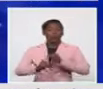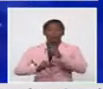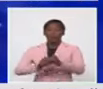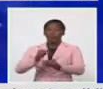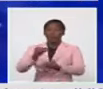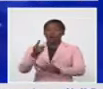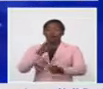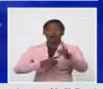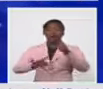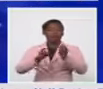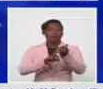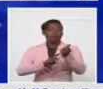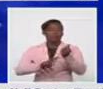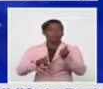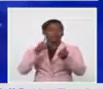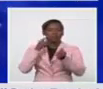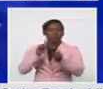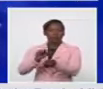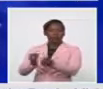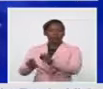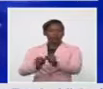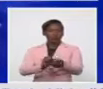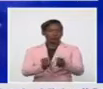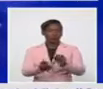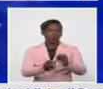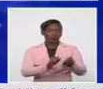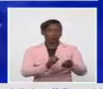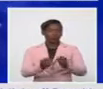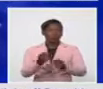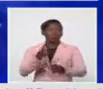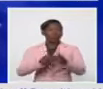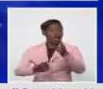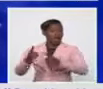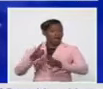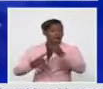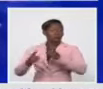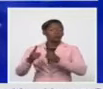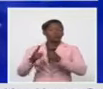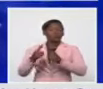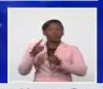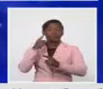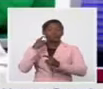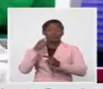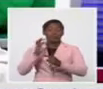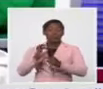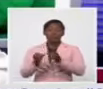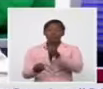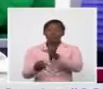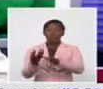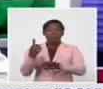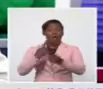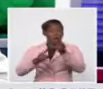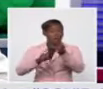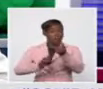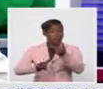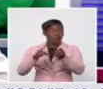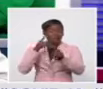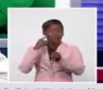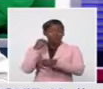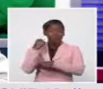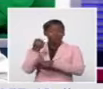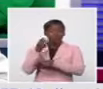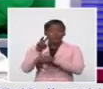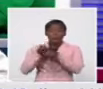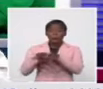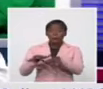logra un control. Incluso algunos que han tenido una transmisión muy fuerte en este mismo año, y